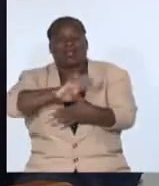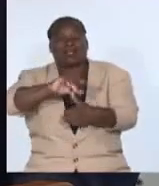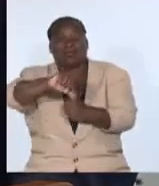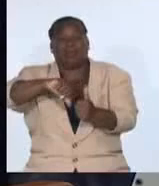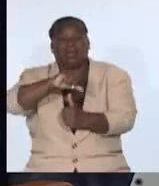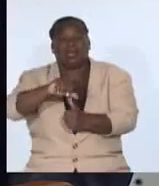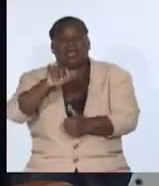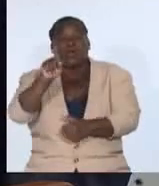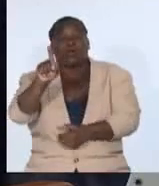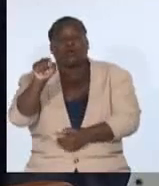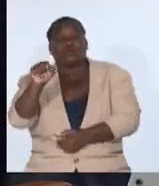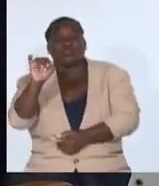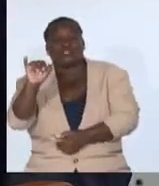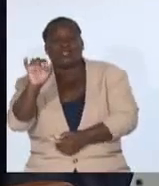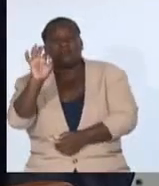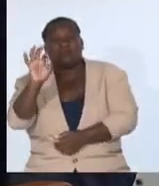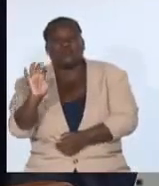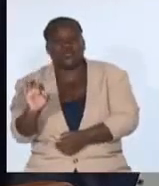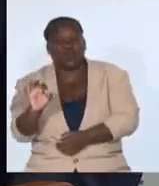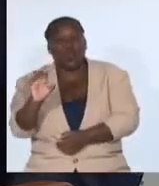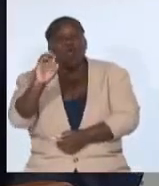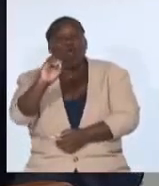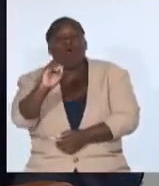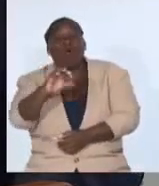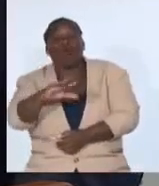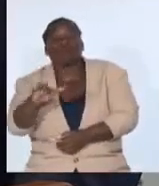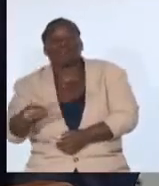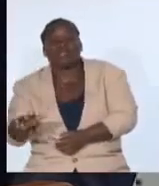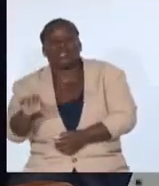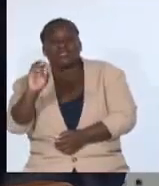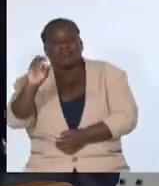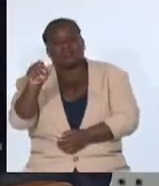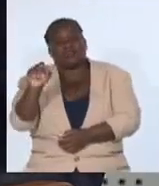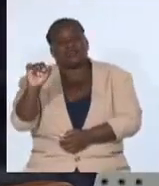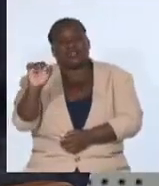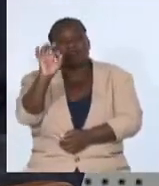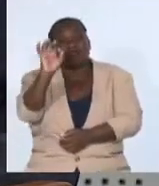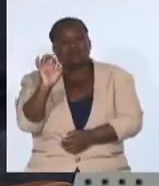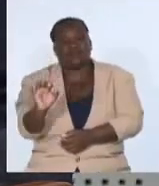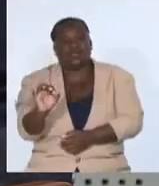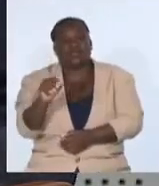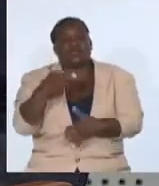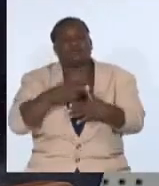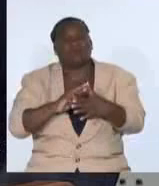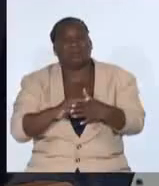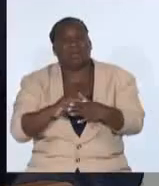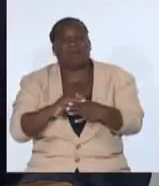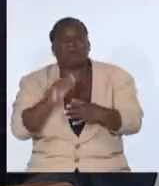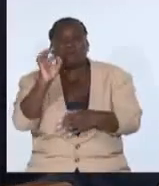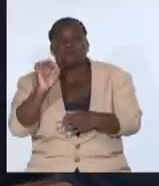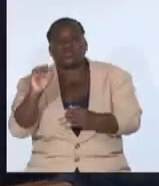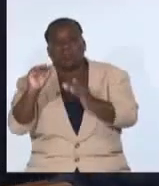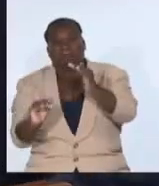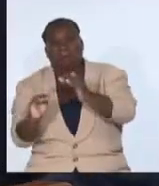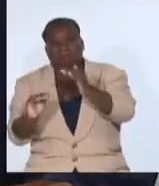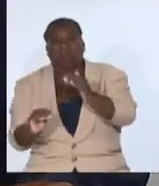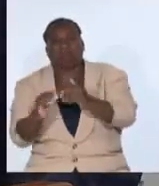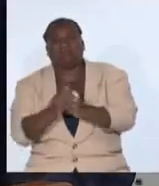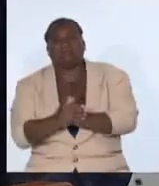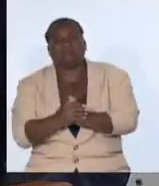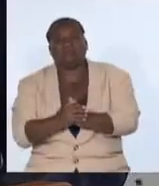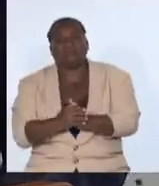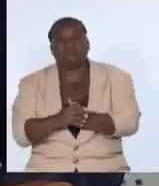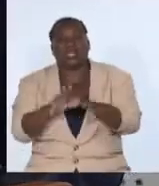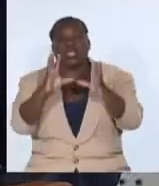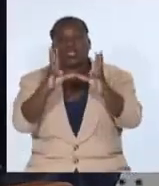seis por ciento y Oceanía el cero coma seis por ciento representaron los más bajos porcentajes del total